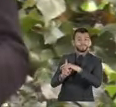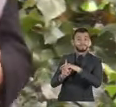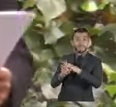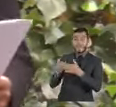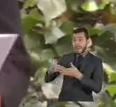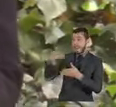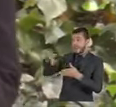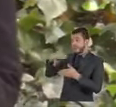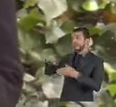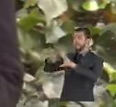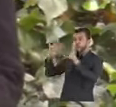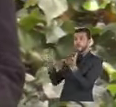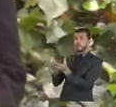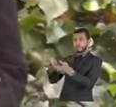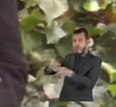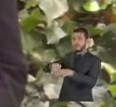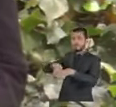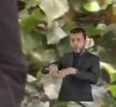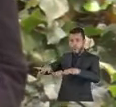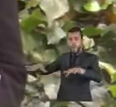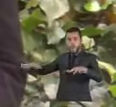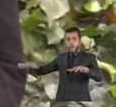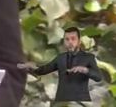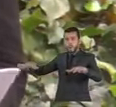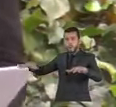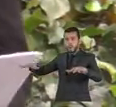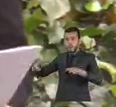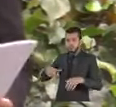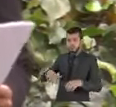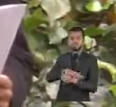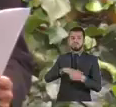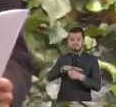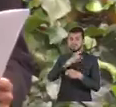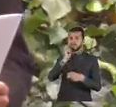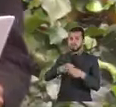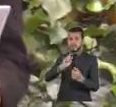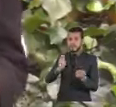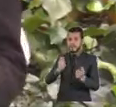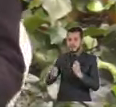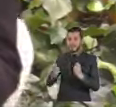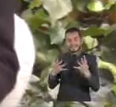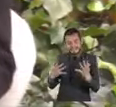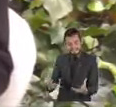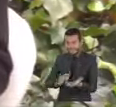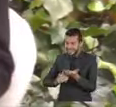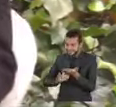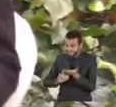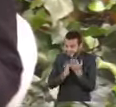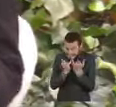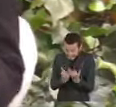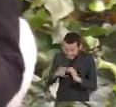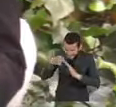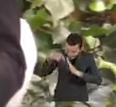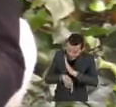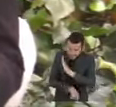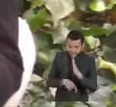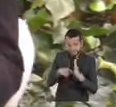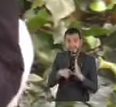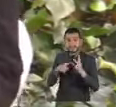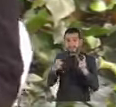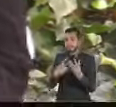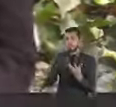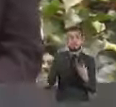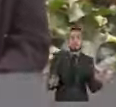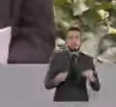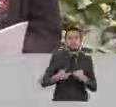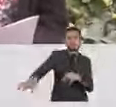que ha producido la pandemia, sino la necesidad de buscar soluciones a los problemas estructurales de segregación